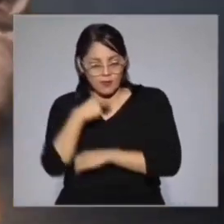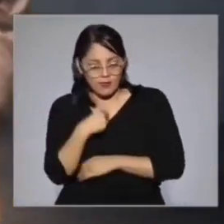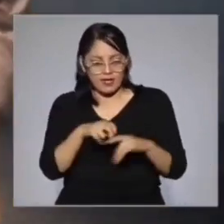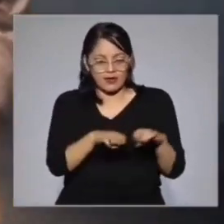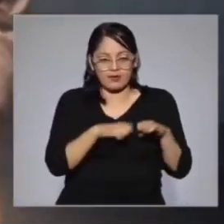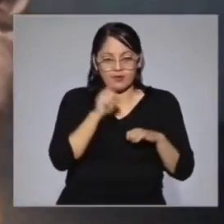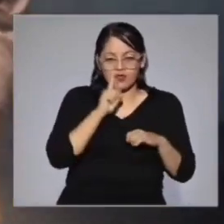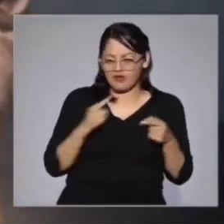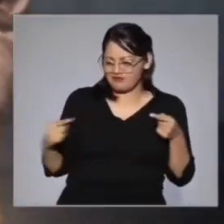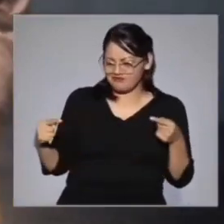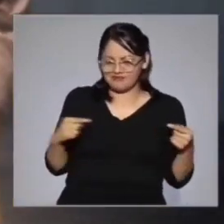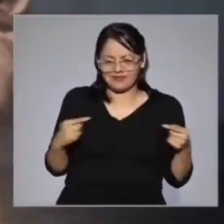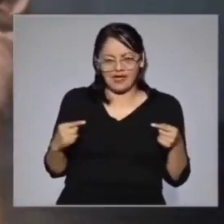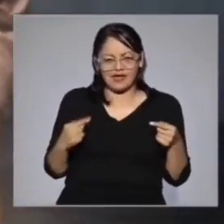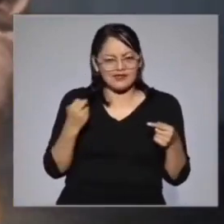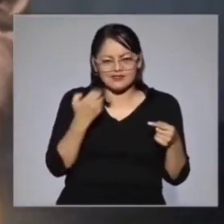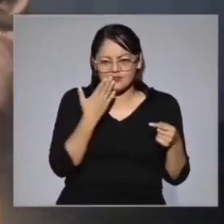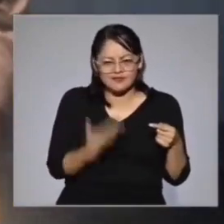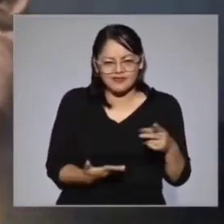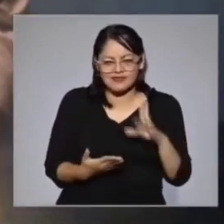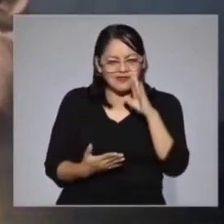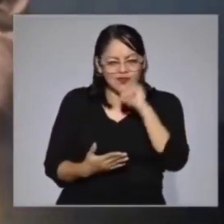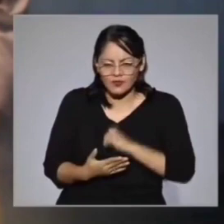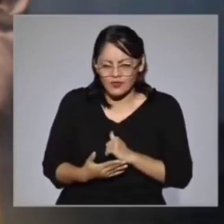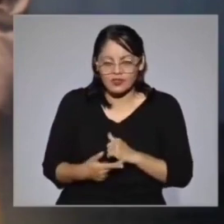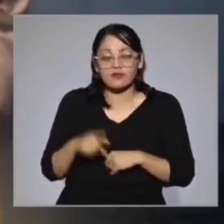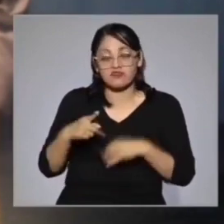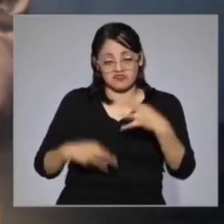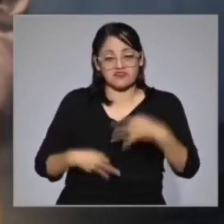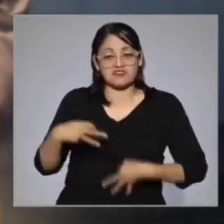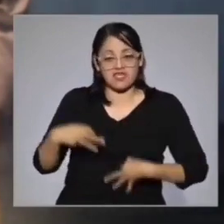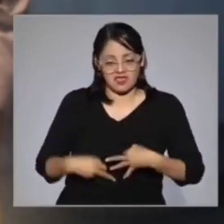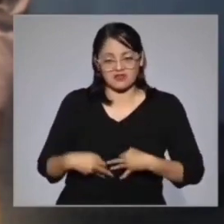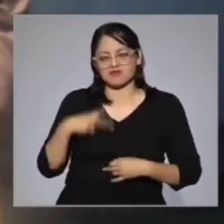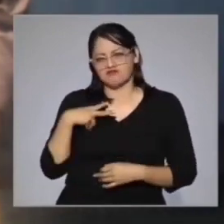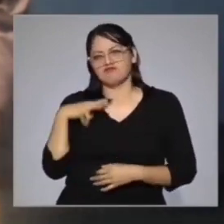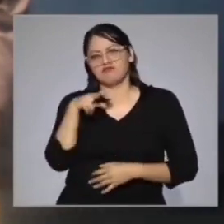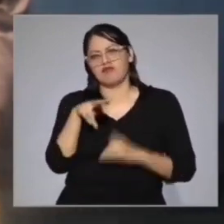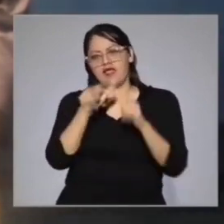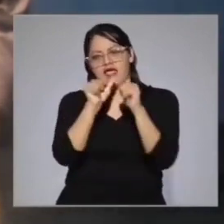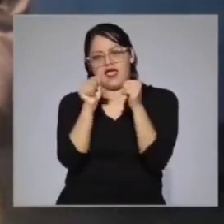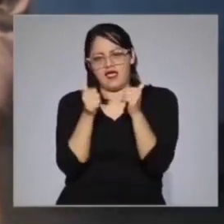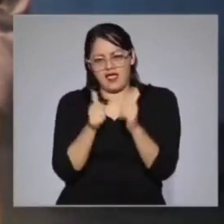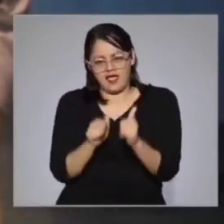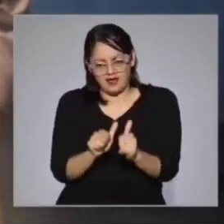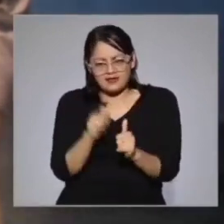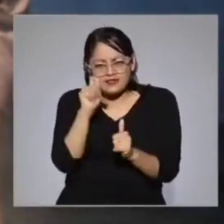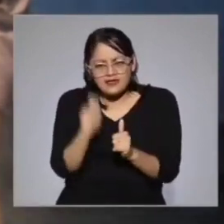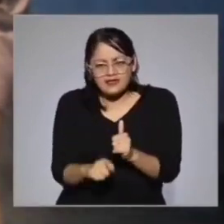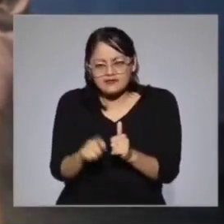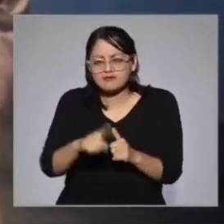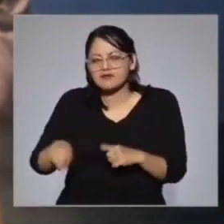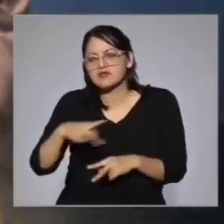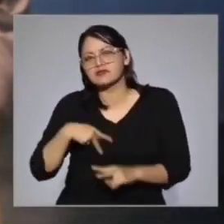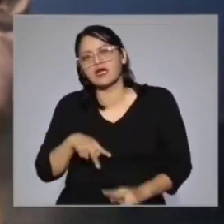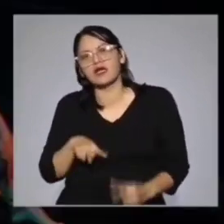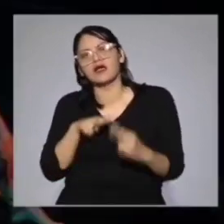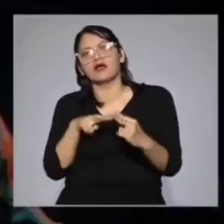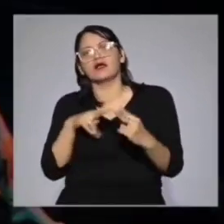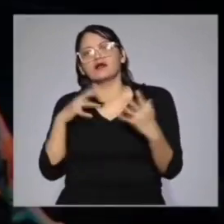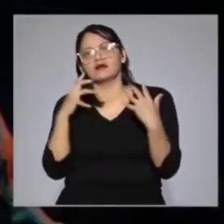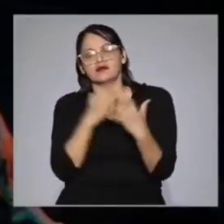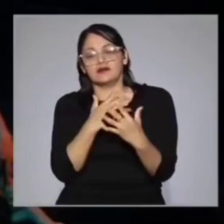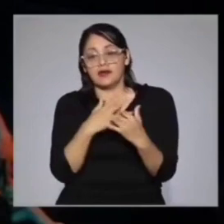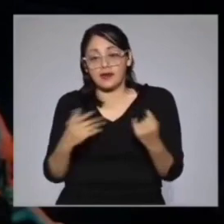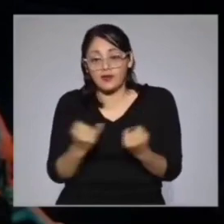ser. Es importante que la vean, porque aparte el teatro es la única forma de arte que realmente confronta al espectador, y es la única